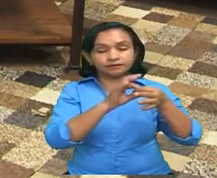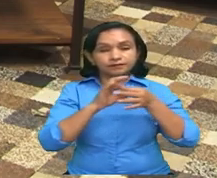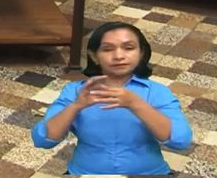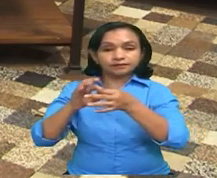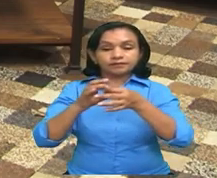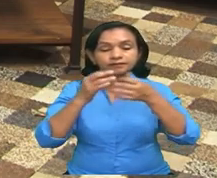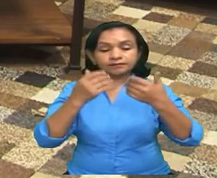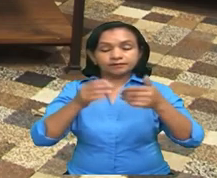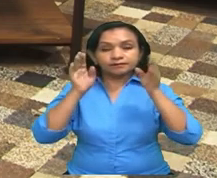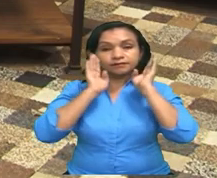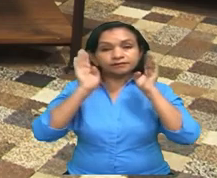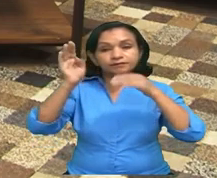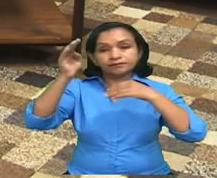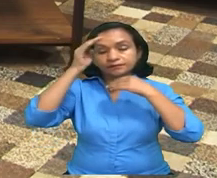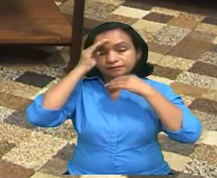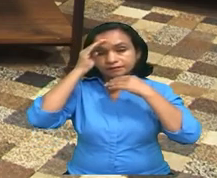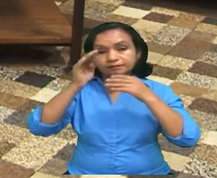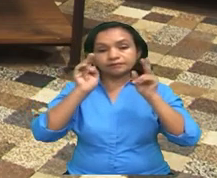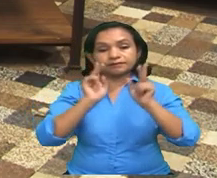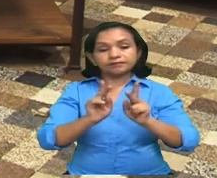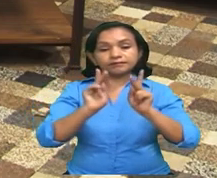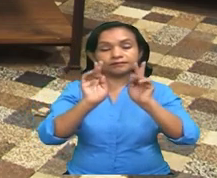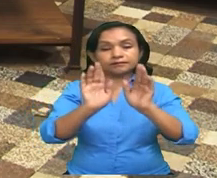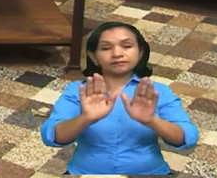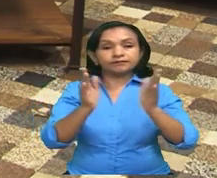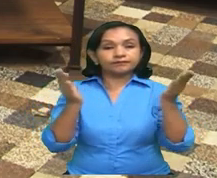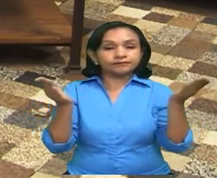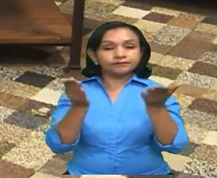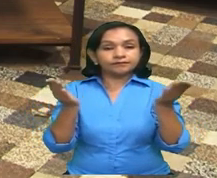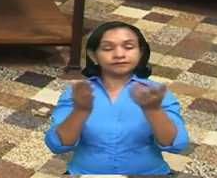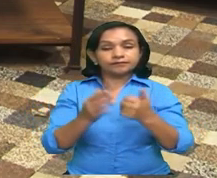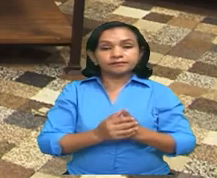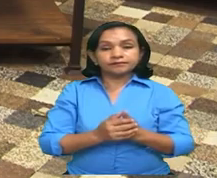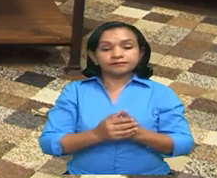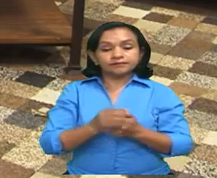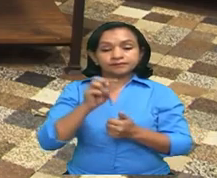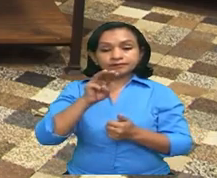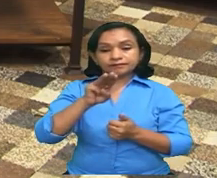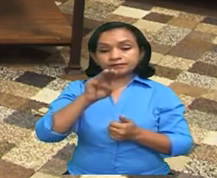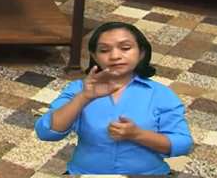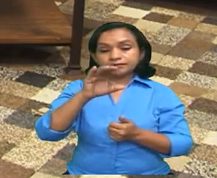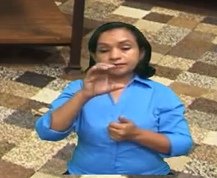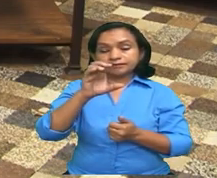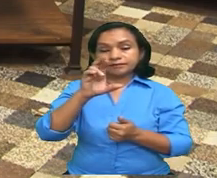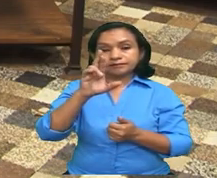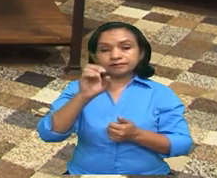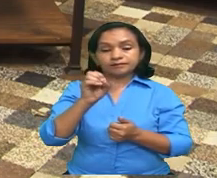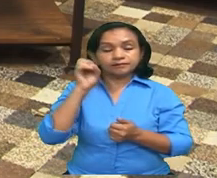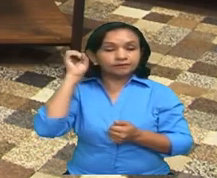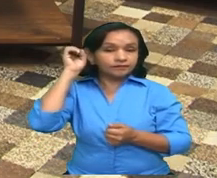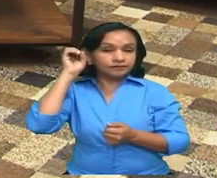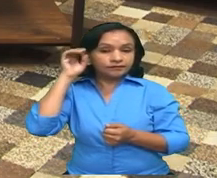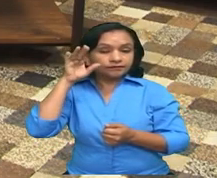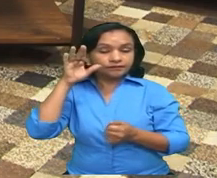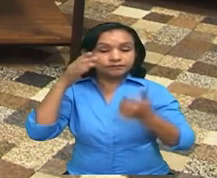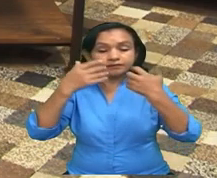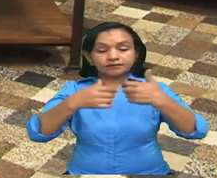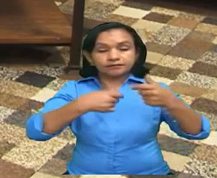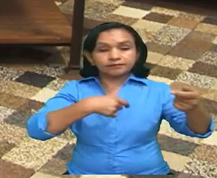general. Bueno, y ya me has hablado del trabajo que se ha estado realizando como Estado,